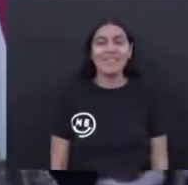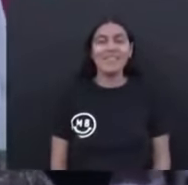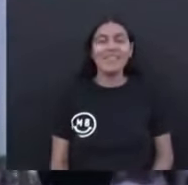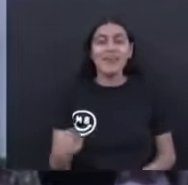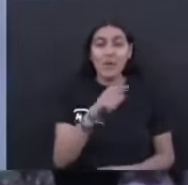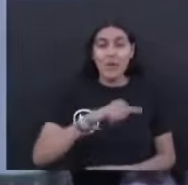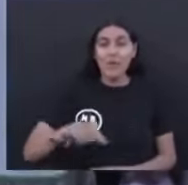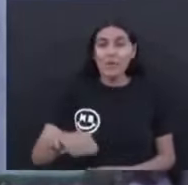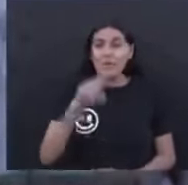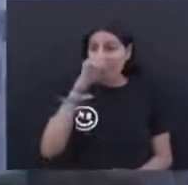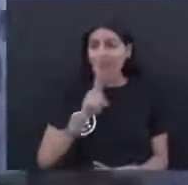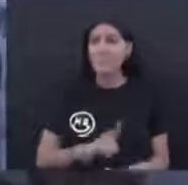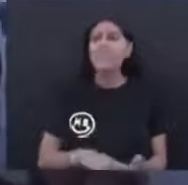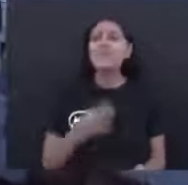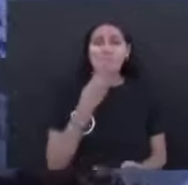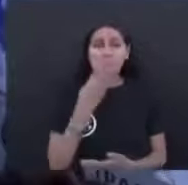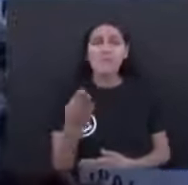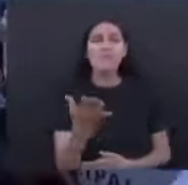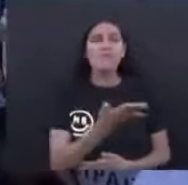¿Ustedes creen que vamos bien?